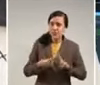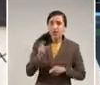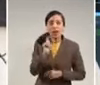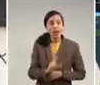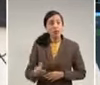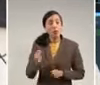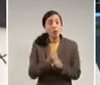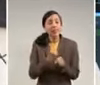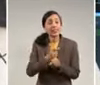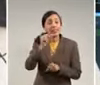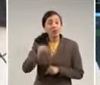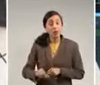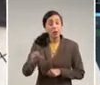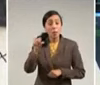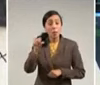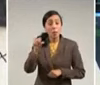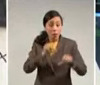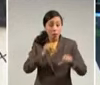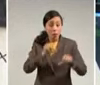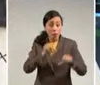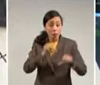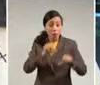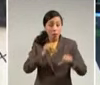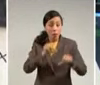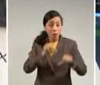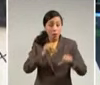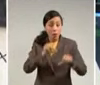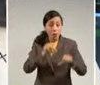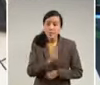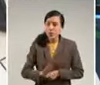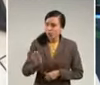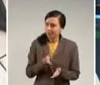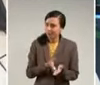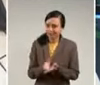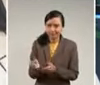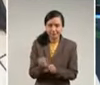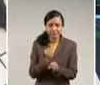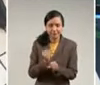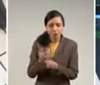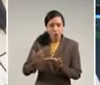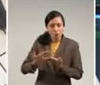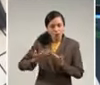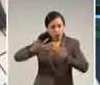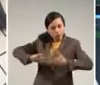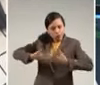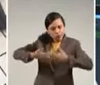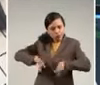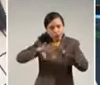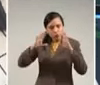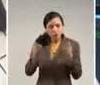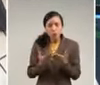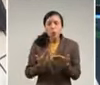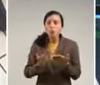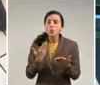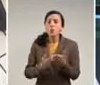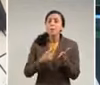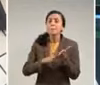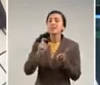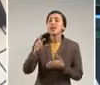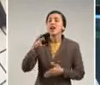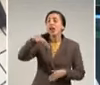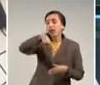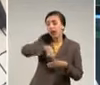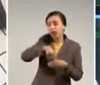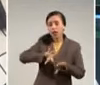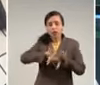trabajadores del Laboratorio de Biología Molecular continúan trabajando de manera intensa para procesar todas las muestras de PCR que se manejan en el